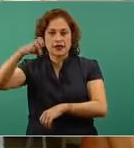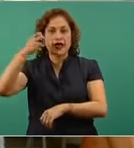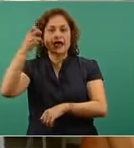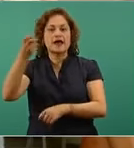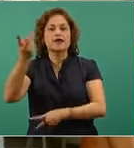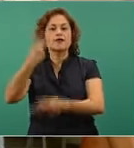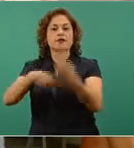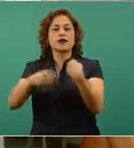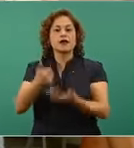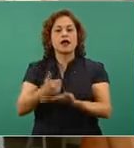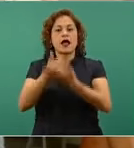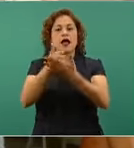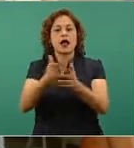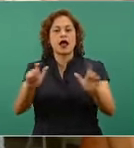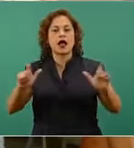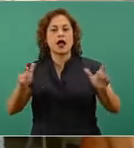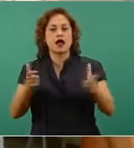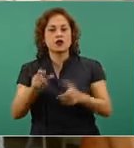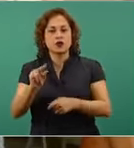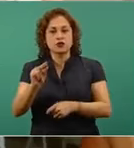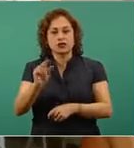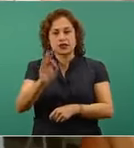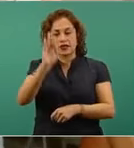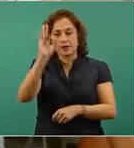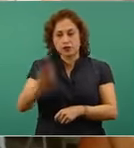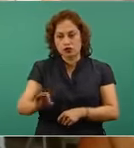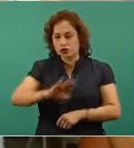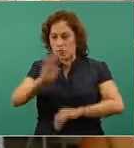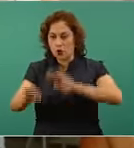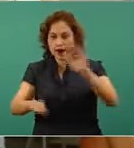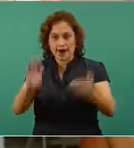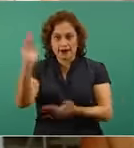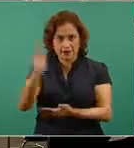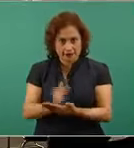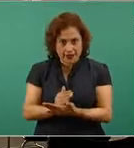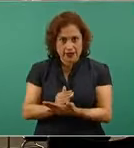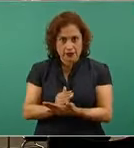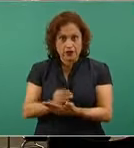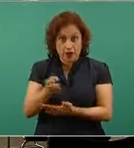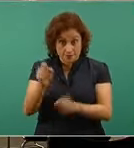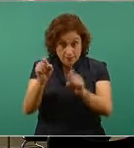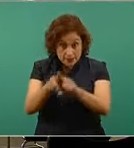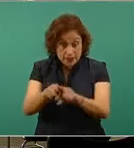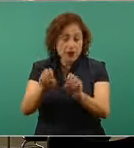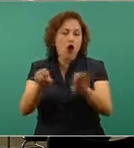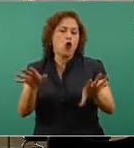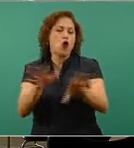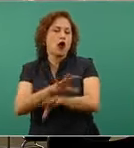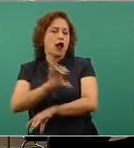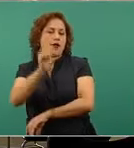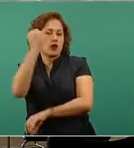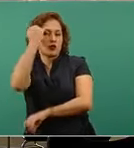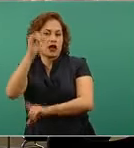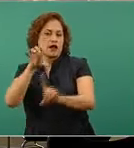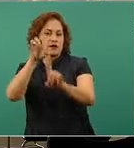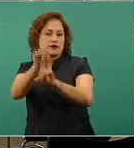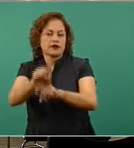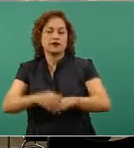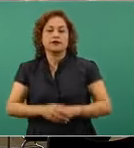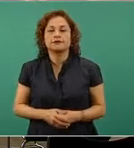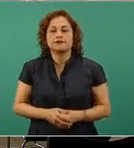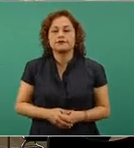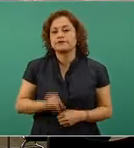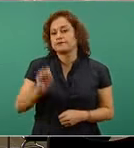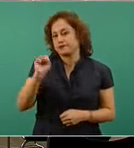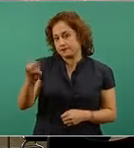80% de la mortalidad por COVID. ¿Sería esta misma cifra o cambiaría? Gracias. Sí, digo, cuando hablamos de concentrarnos